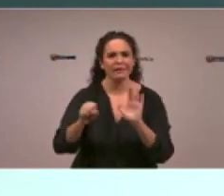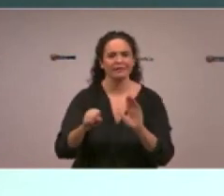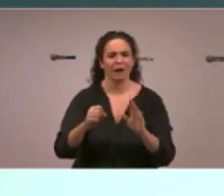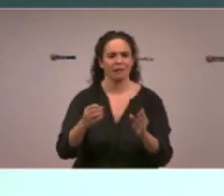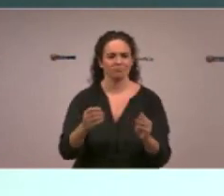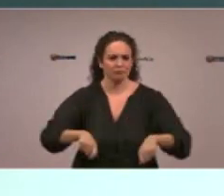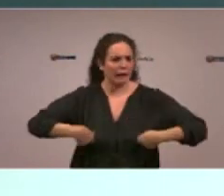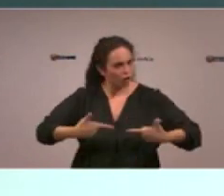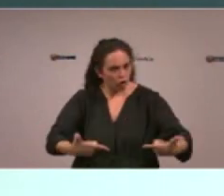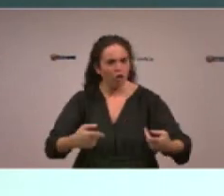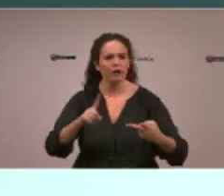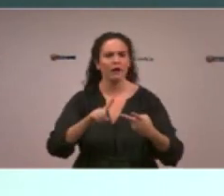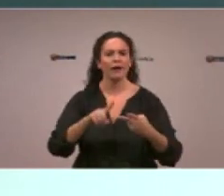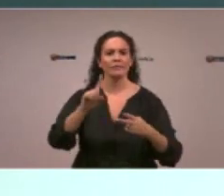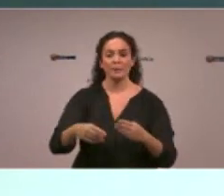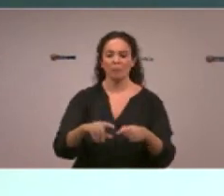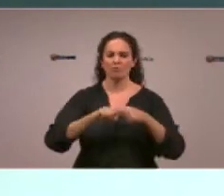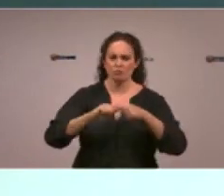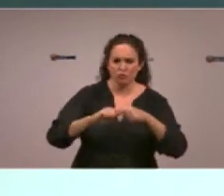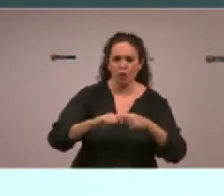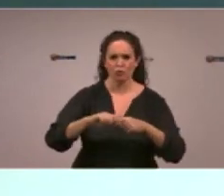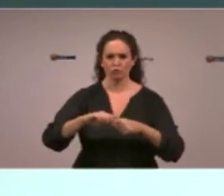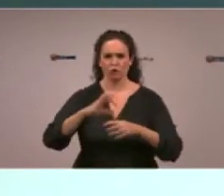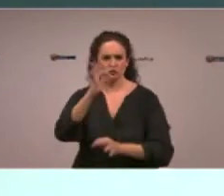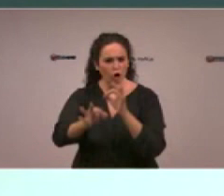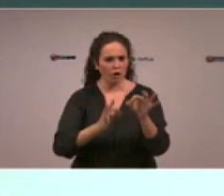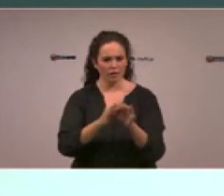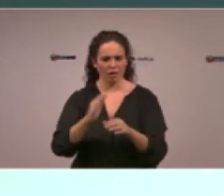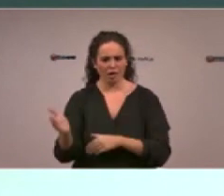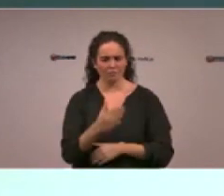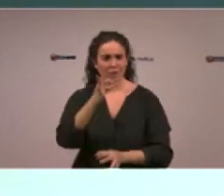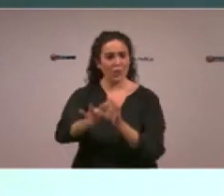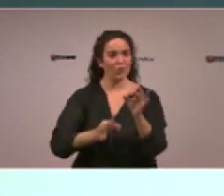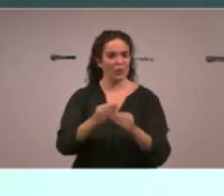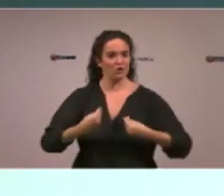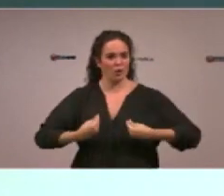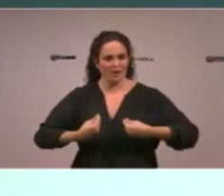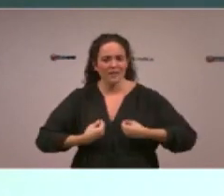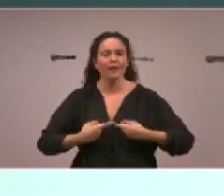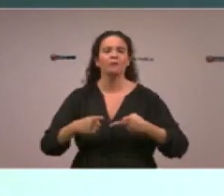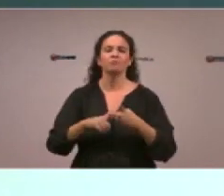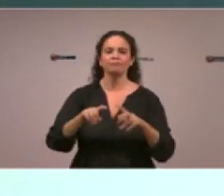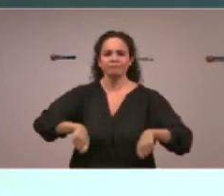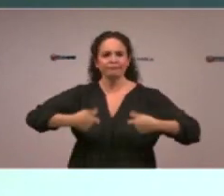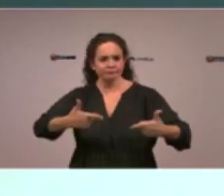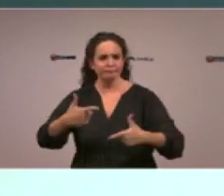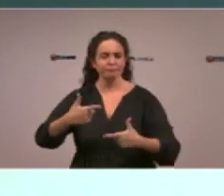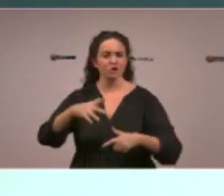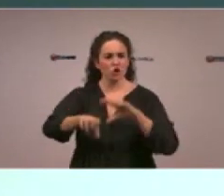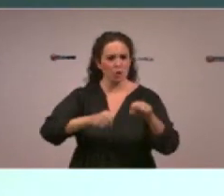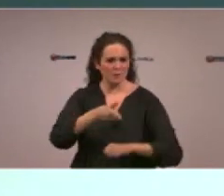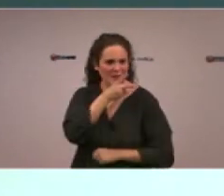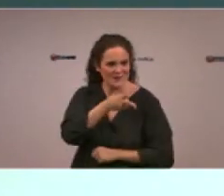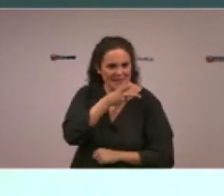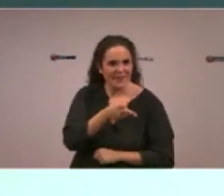análisis de ciclo de vida de los productos y de las organizaciones, la ecoinnovación, la compra pública verde, la